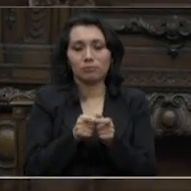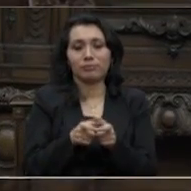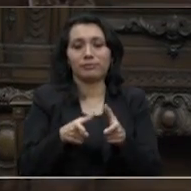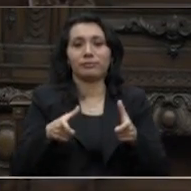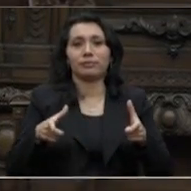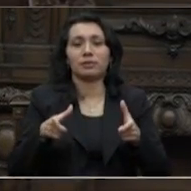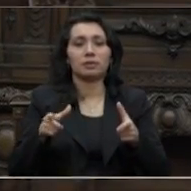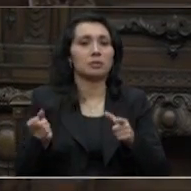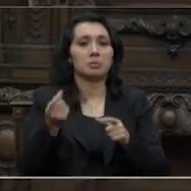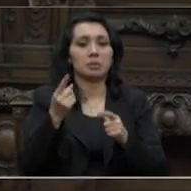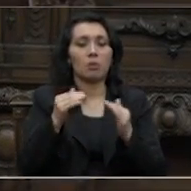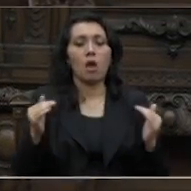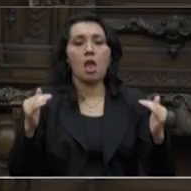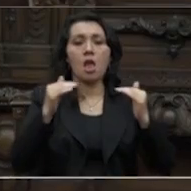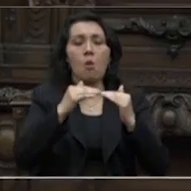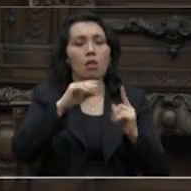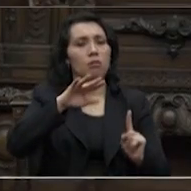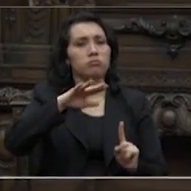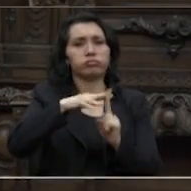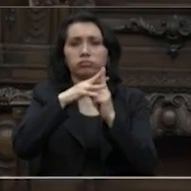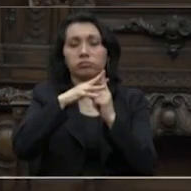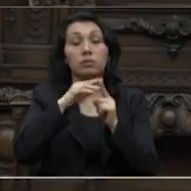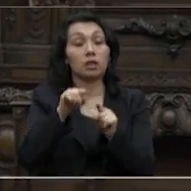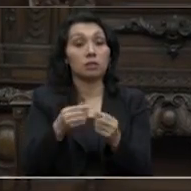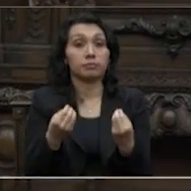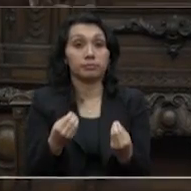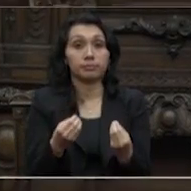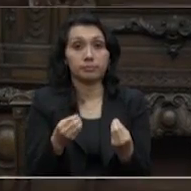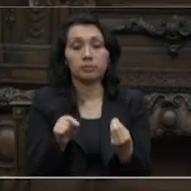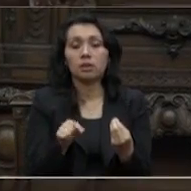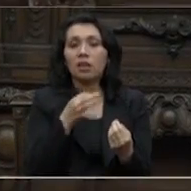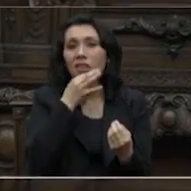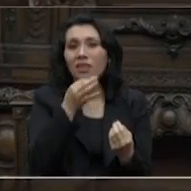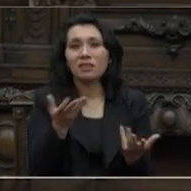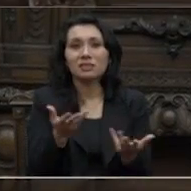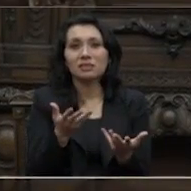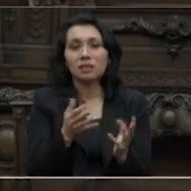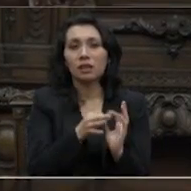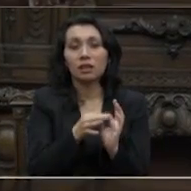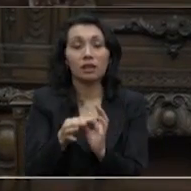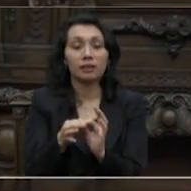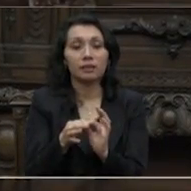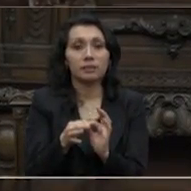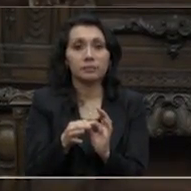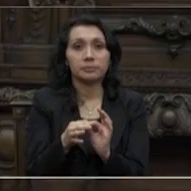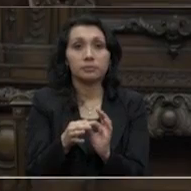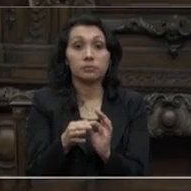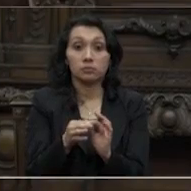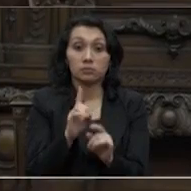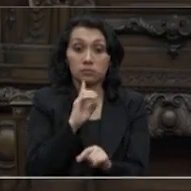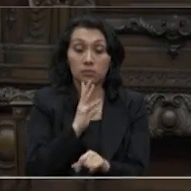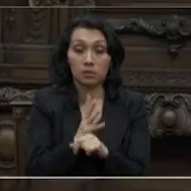expansivo del principio de igualdad. Y por supuesto, esto quiere decir que está